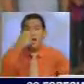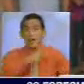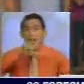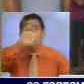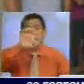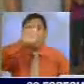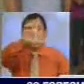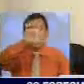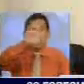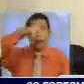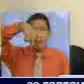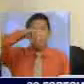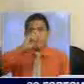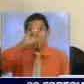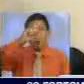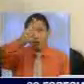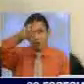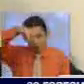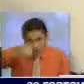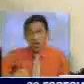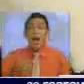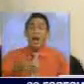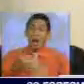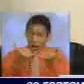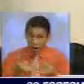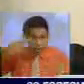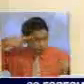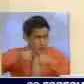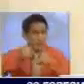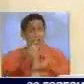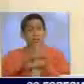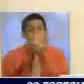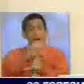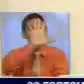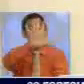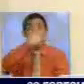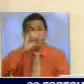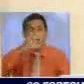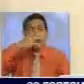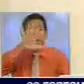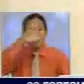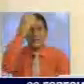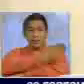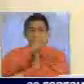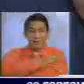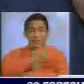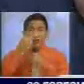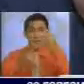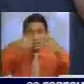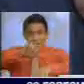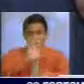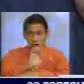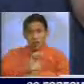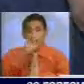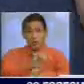Becerra de Guayaquil. Operarán a 50 de ellos con casos complejos durante los 5 días de visita. El